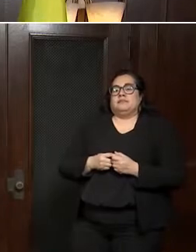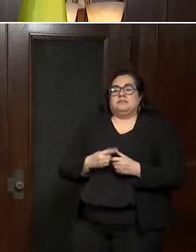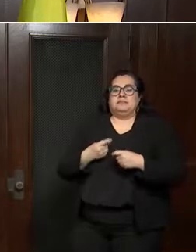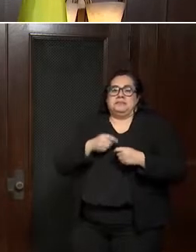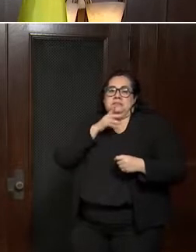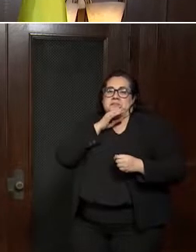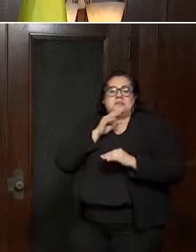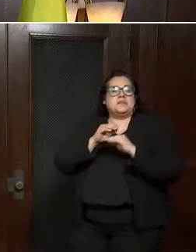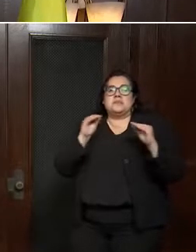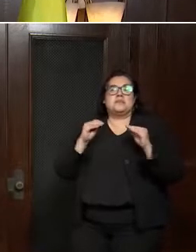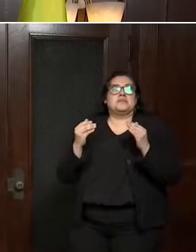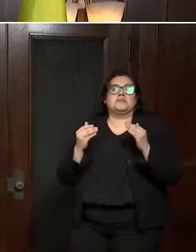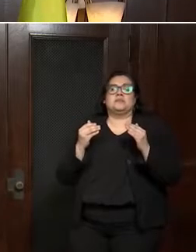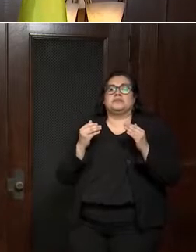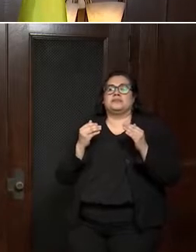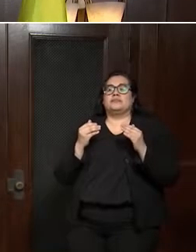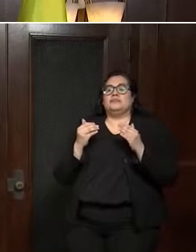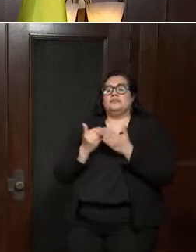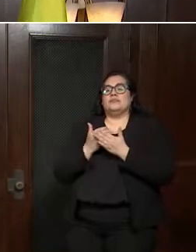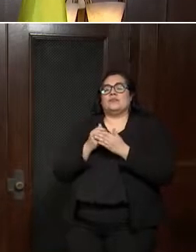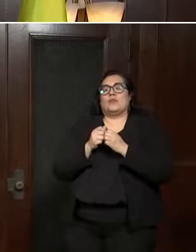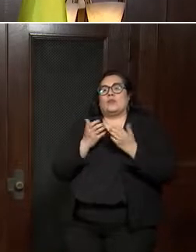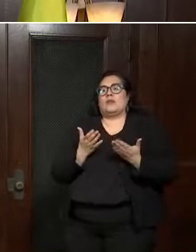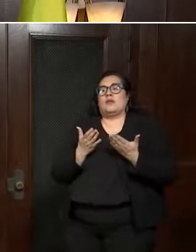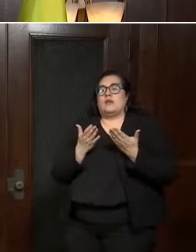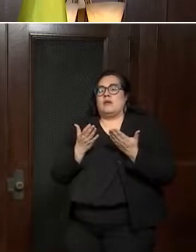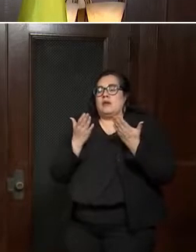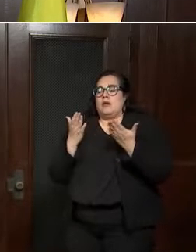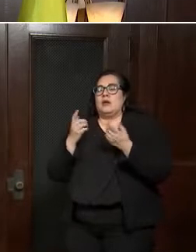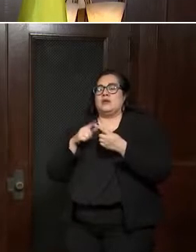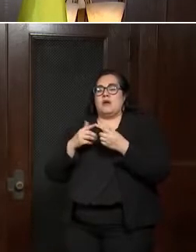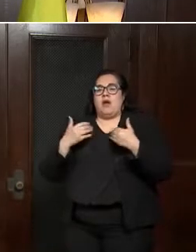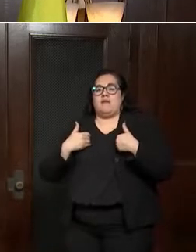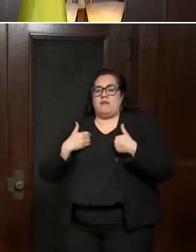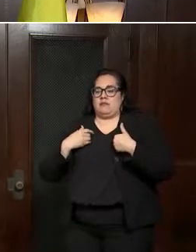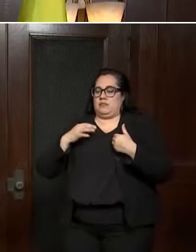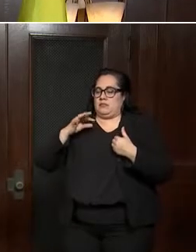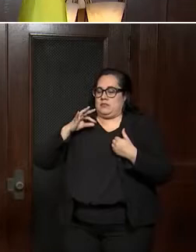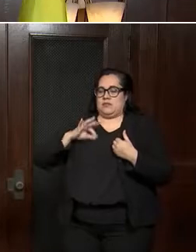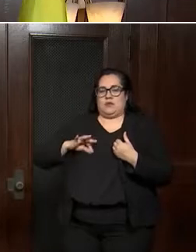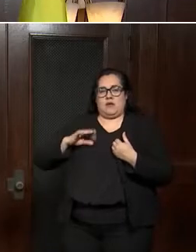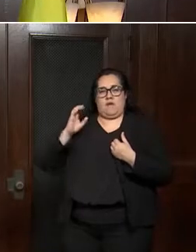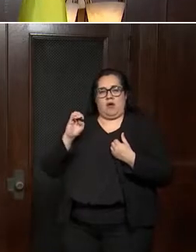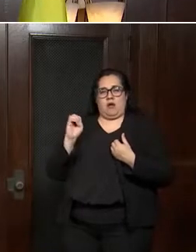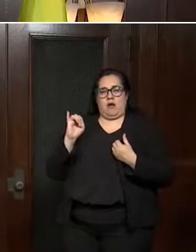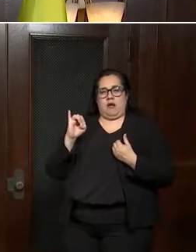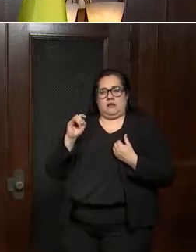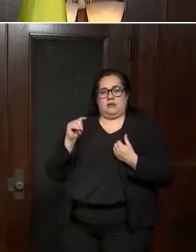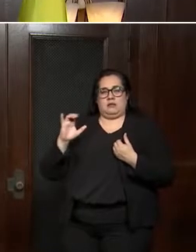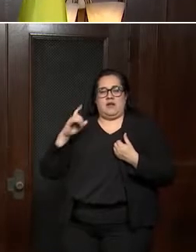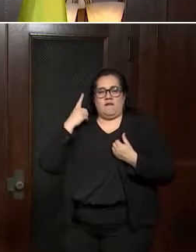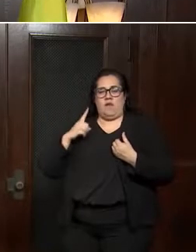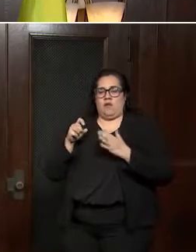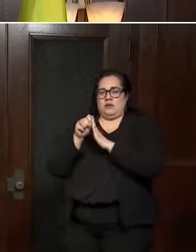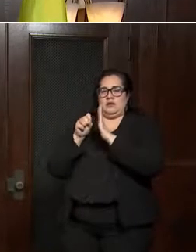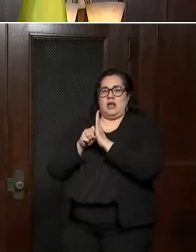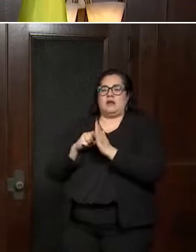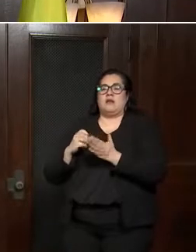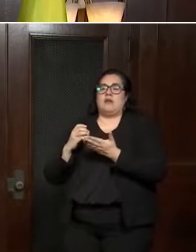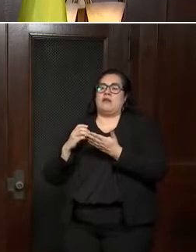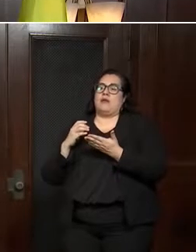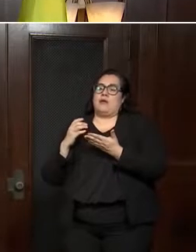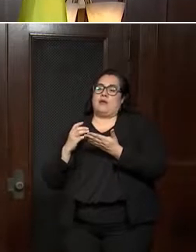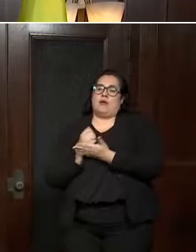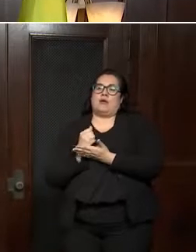nuevos pasos con la proposición a tener el crédito de impuestos a nivel estatal, Earned Income